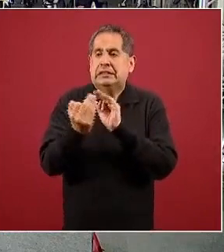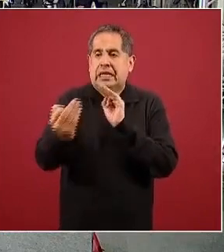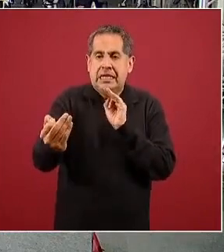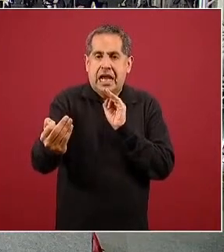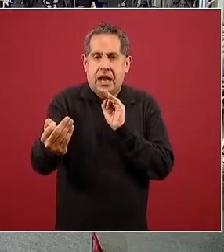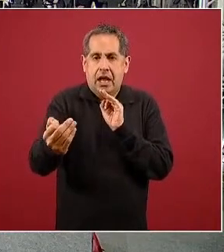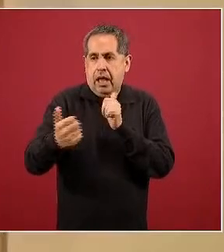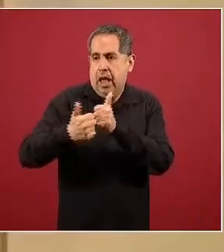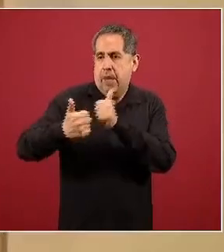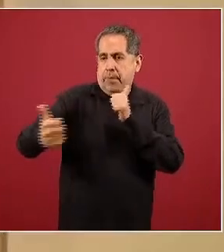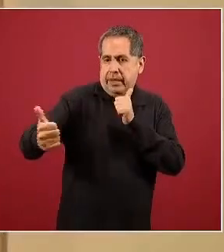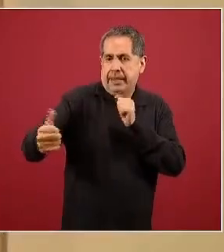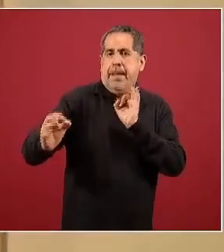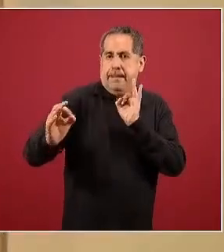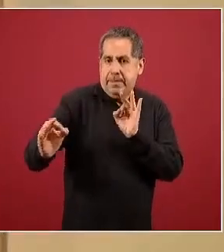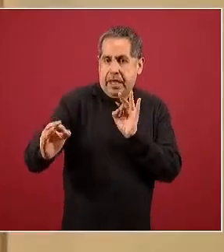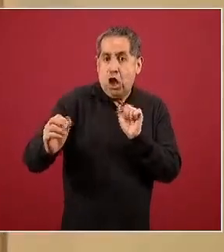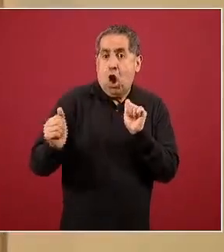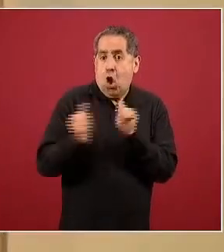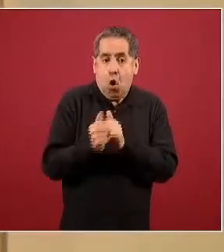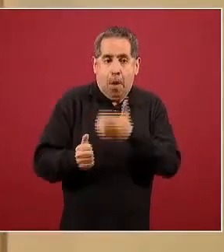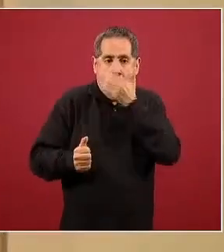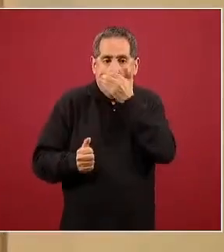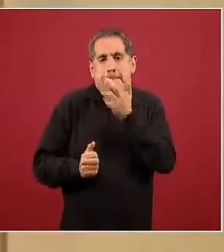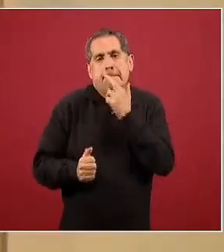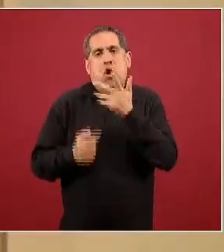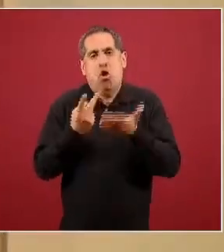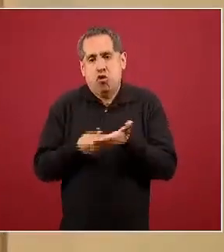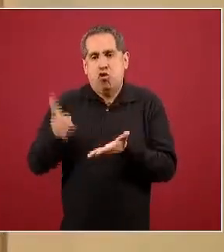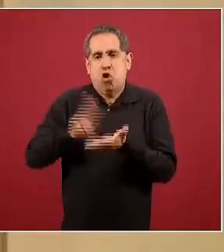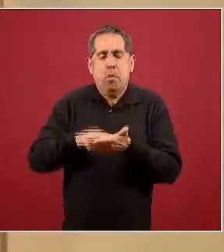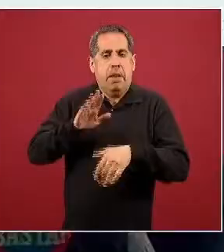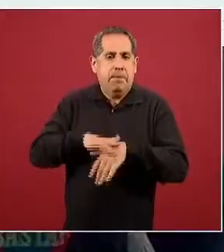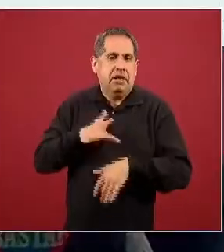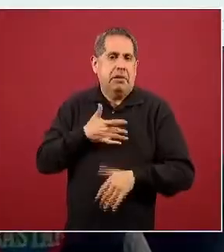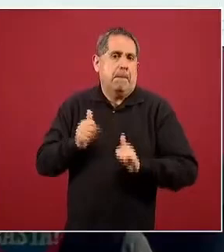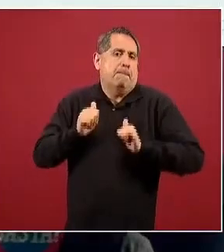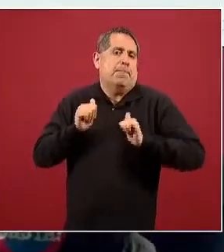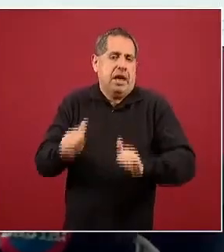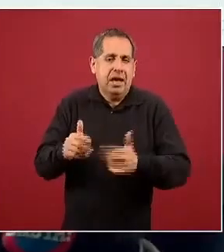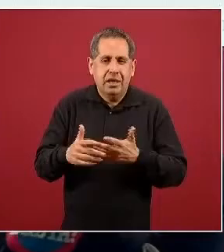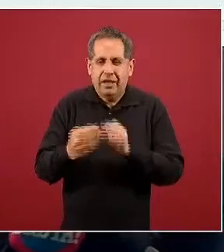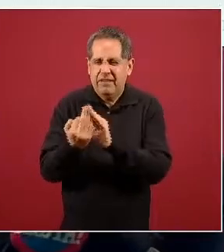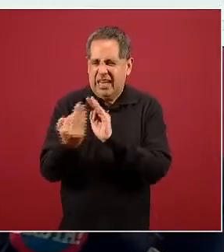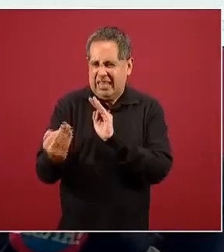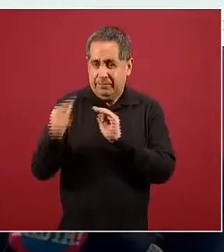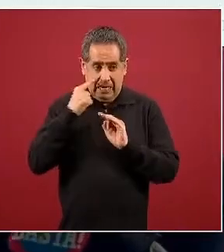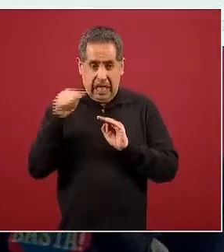tengo con las personas que están en la primera fila, que están aquí